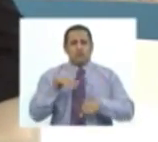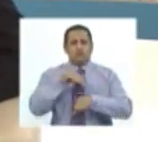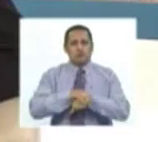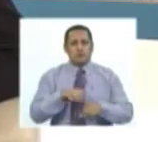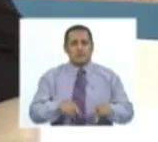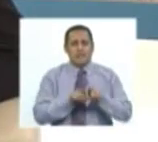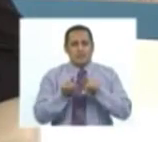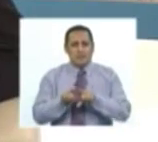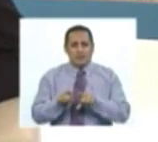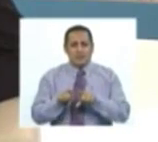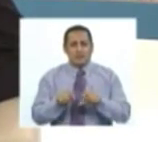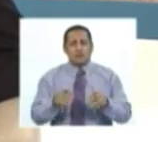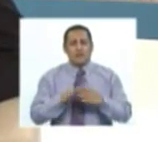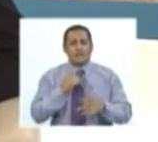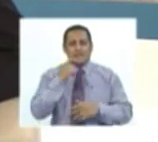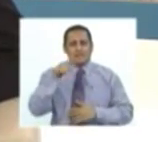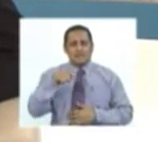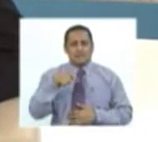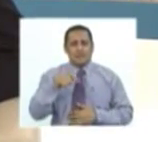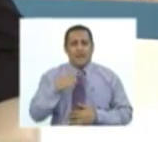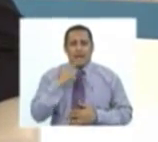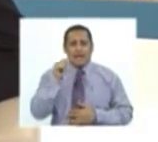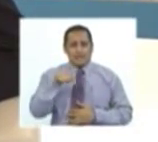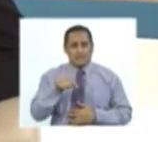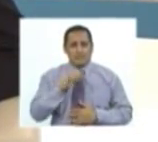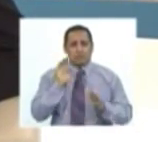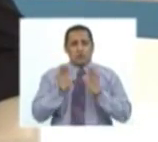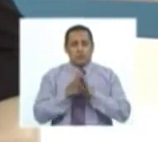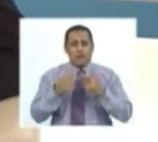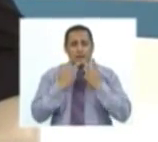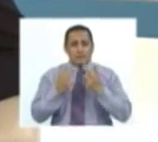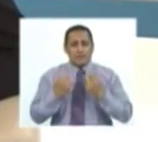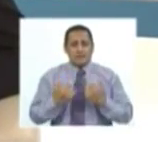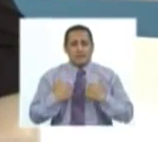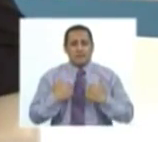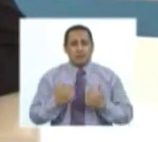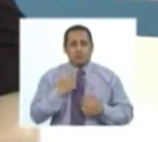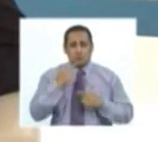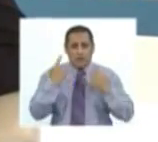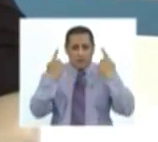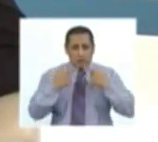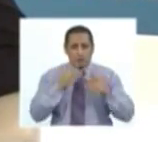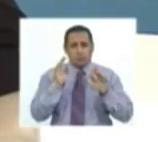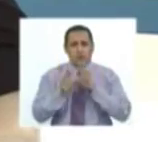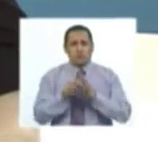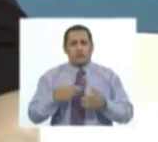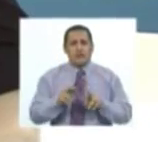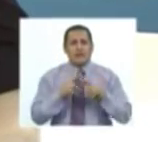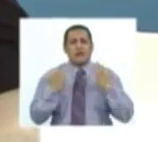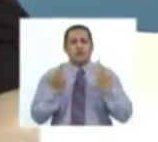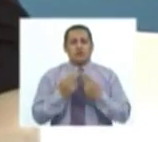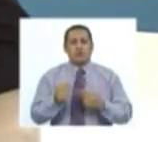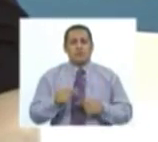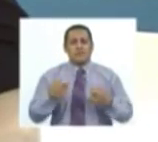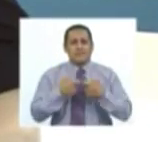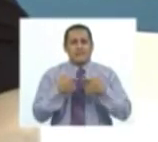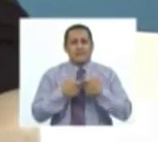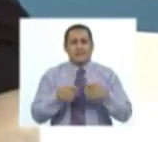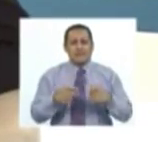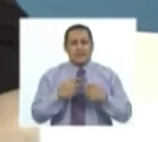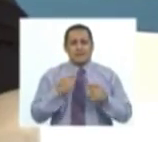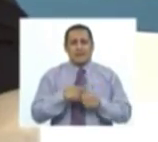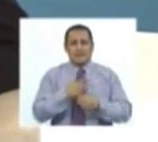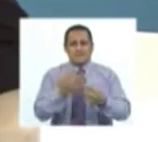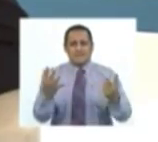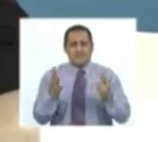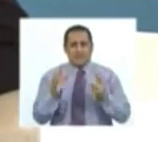la materia correspondiente? Allí sí estaríamos ante una deliberación, imaginémonos una sesión virtual en línea entre las